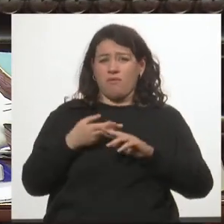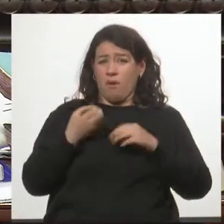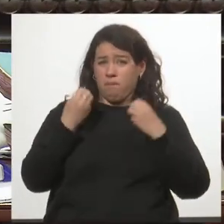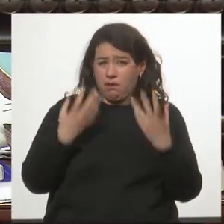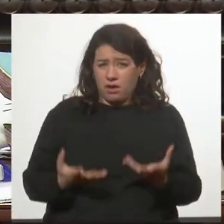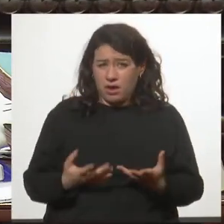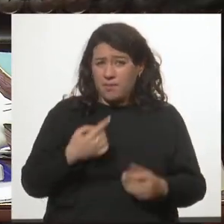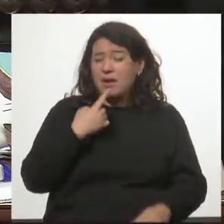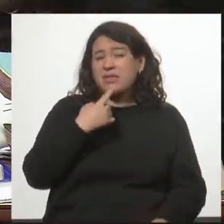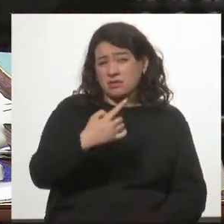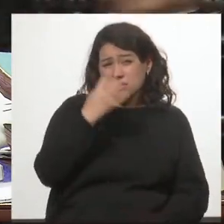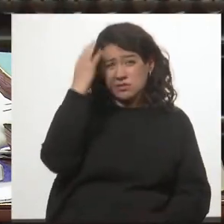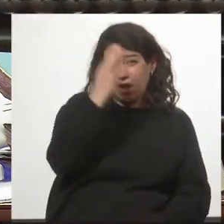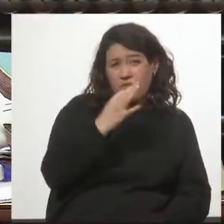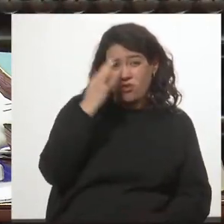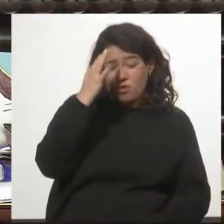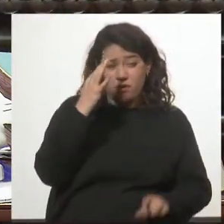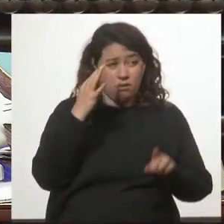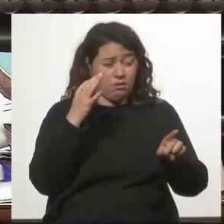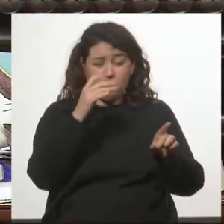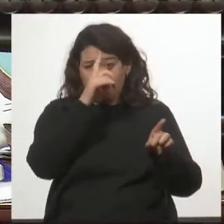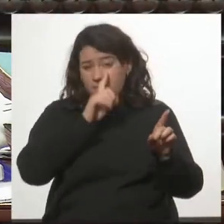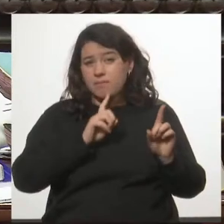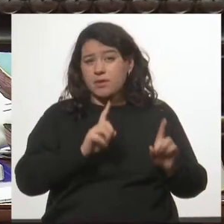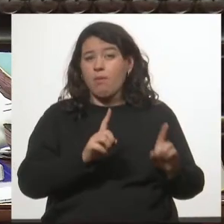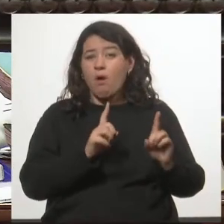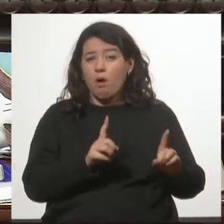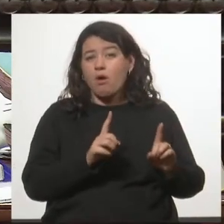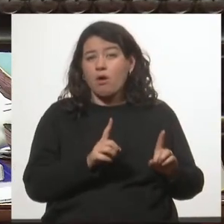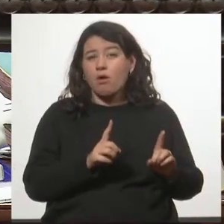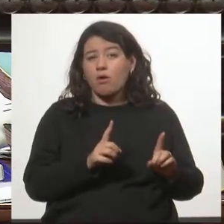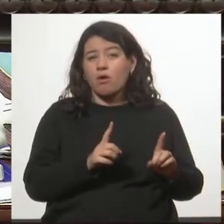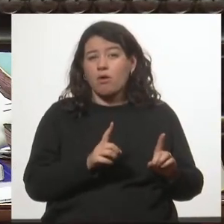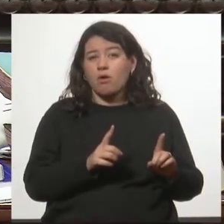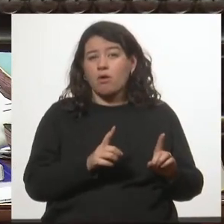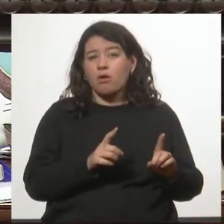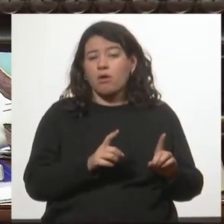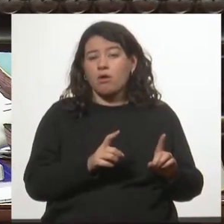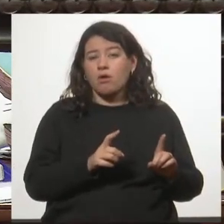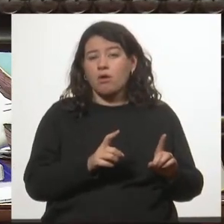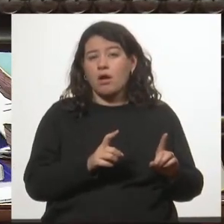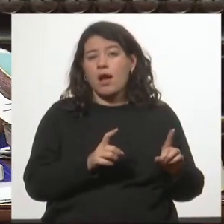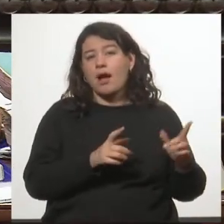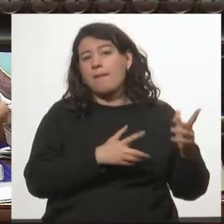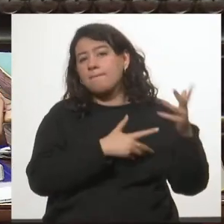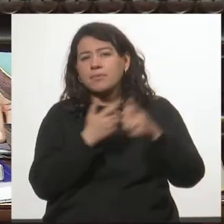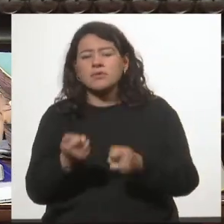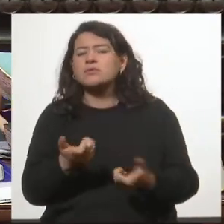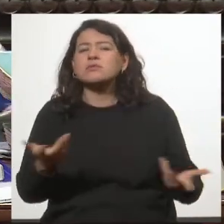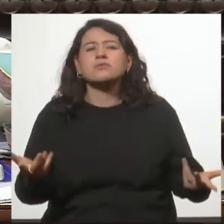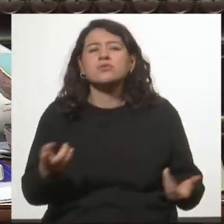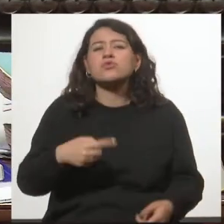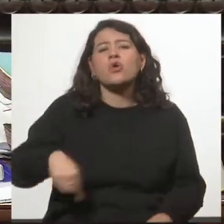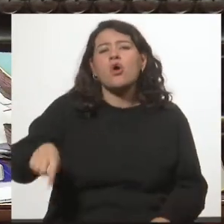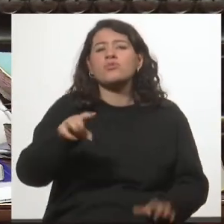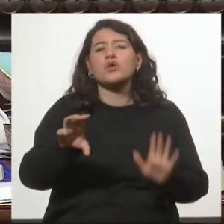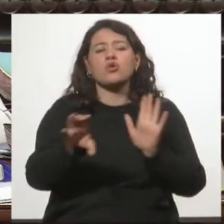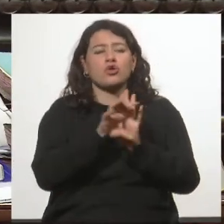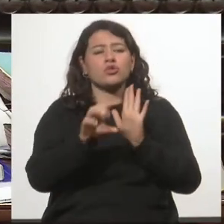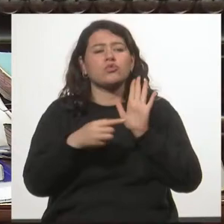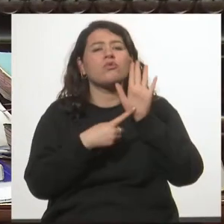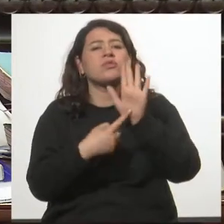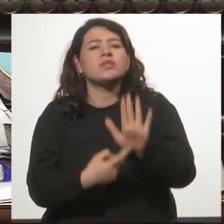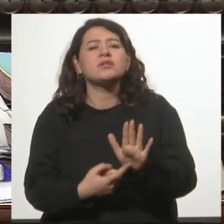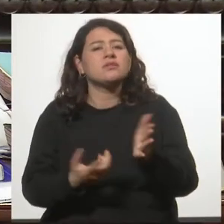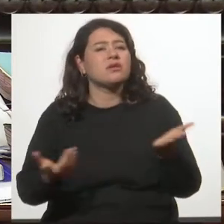dice el senador que sostiene esta innovadora doctrina donde la constitución lo